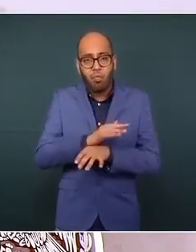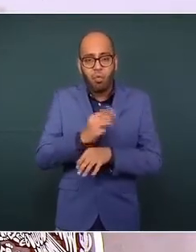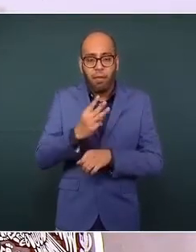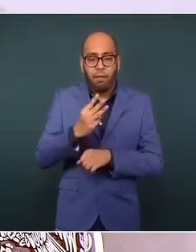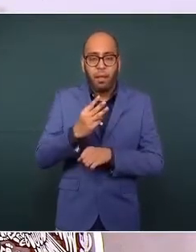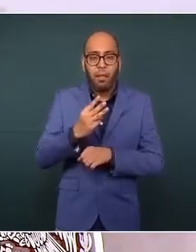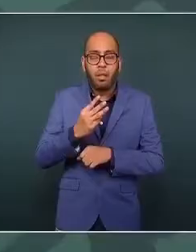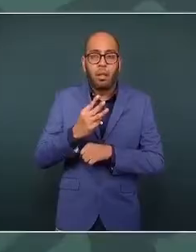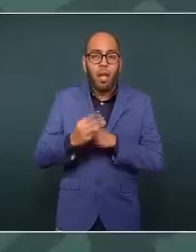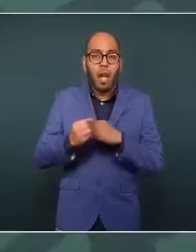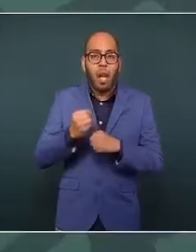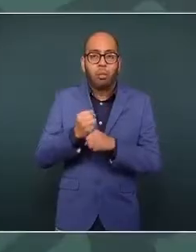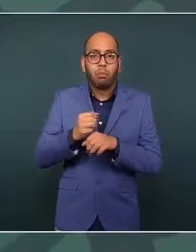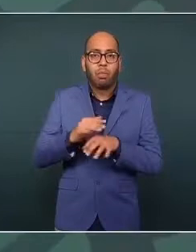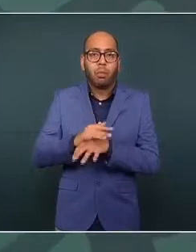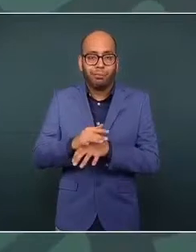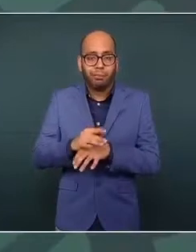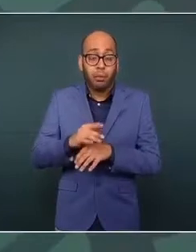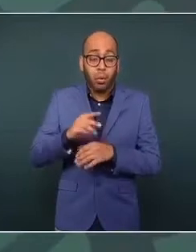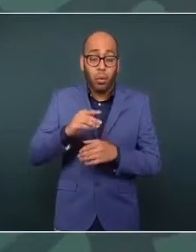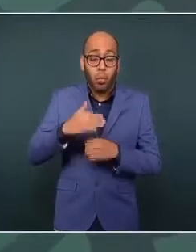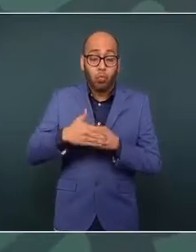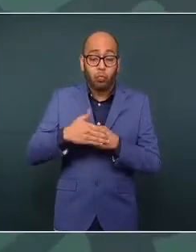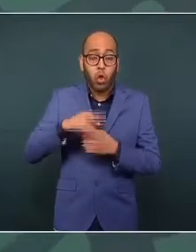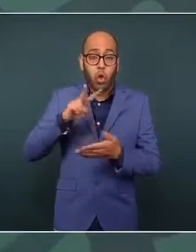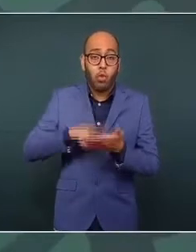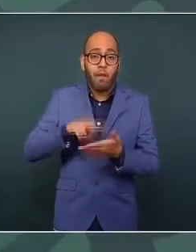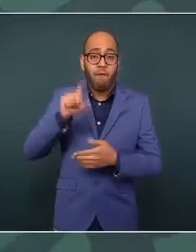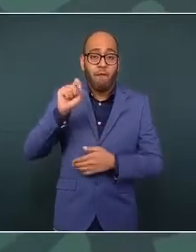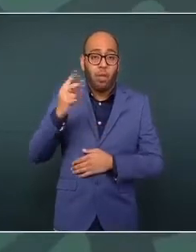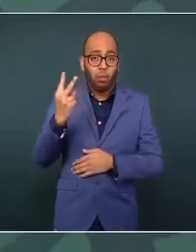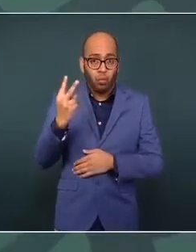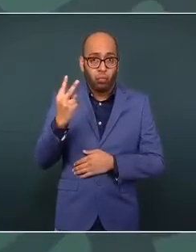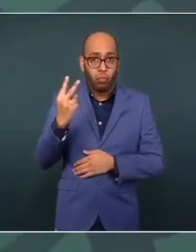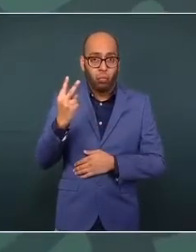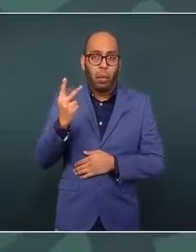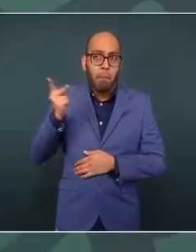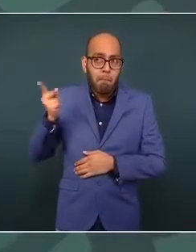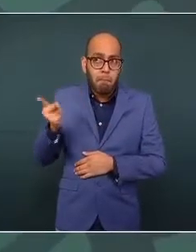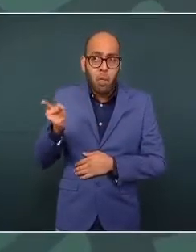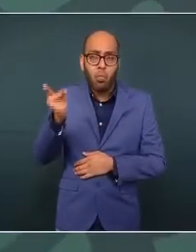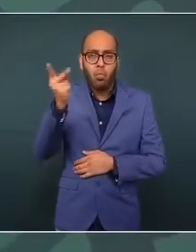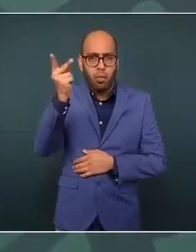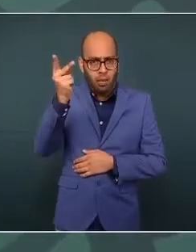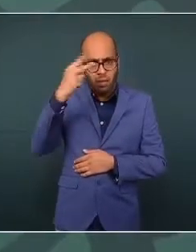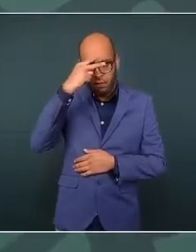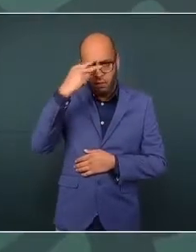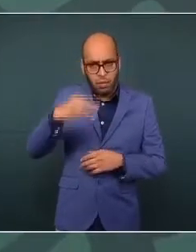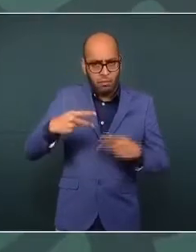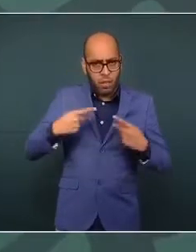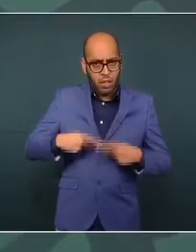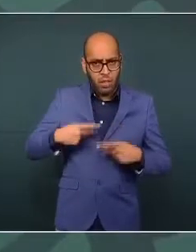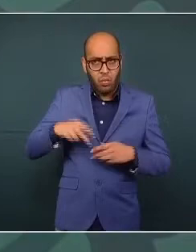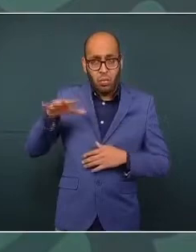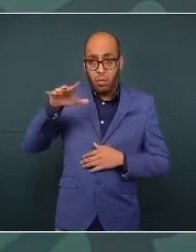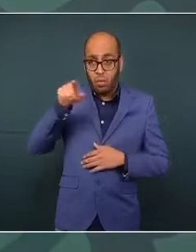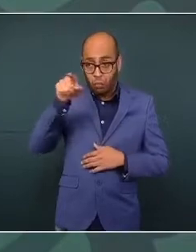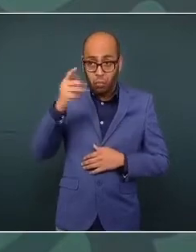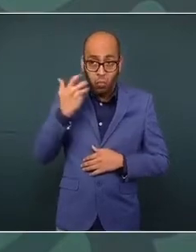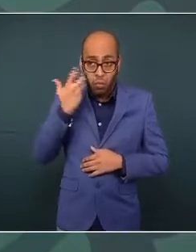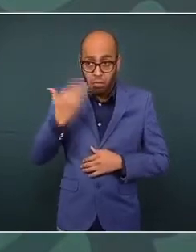va a preguntar en el 2022, ¿quieres que continúe el presidente o que